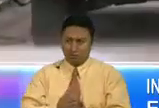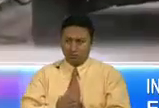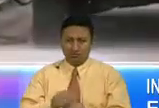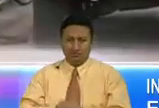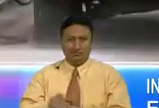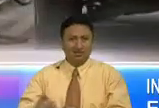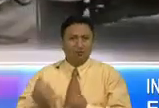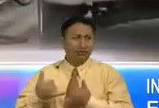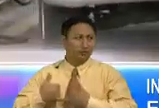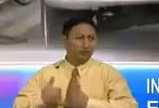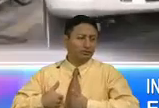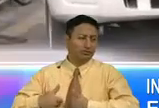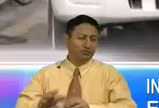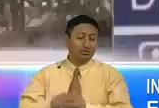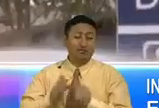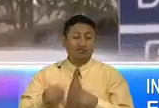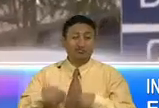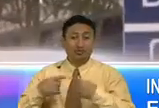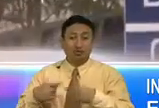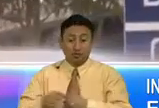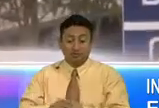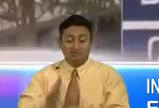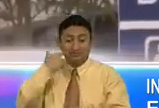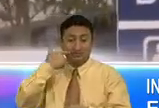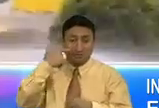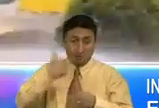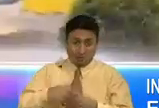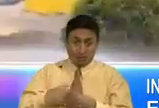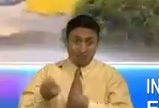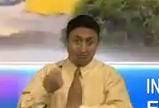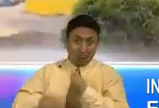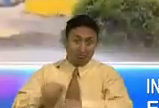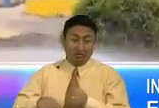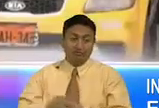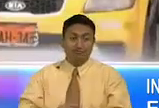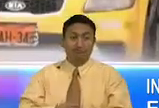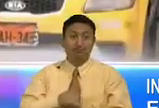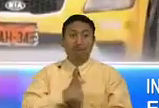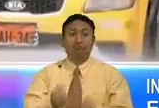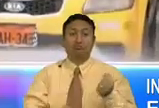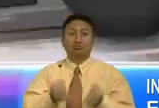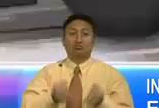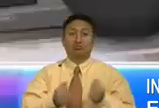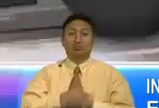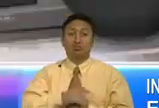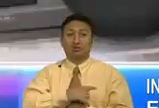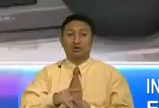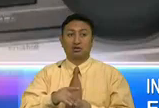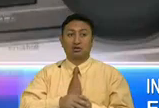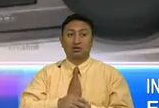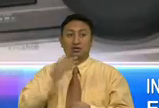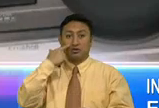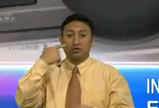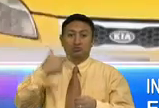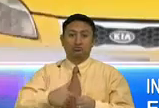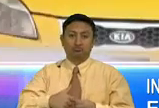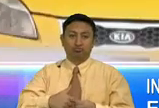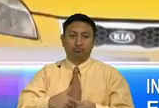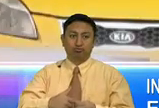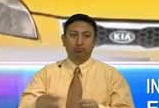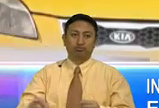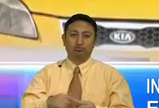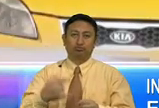combustible ecuatoriano es a diario pese al incremento registrado en los últimos días. Los vehículos modificados que tardan lapsos interminables para los usuarios que se abastecen en